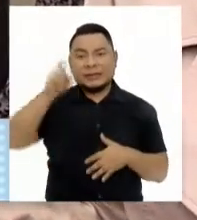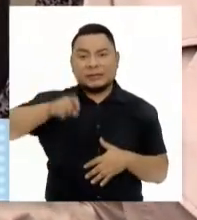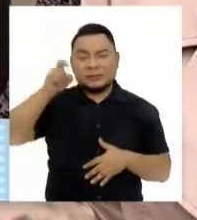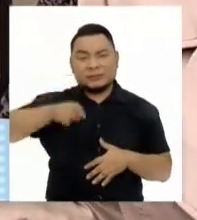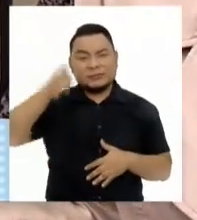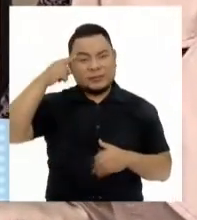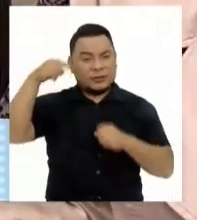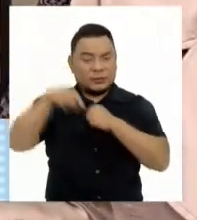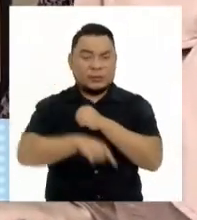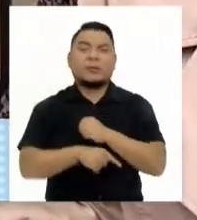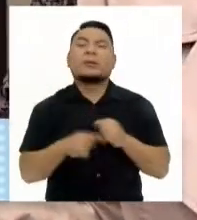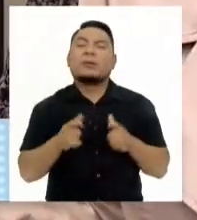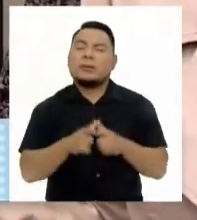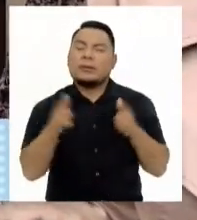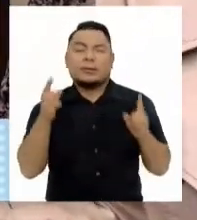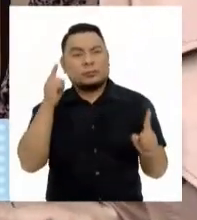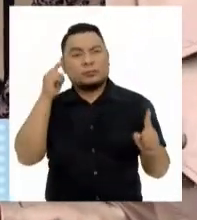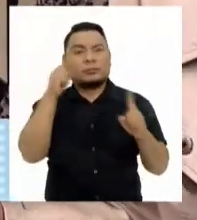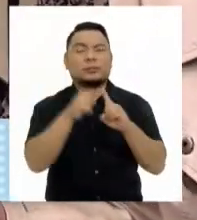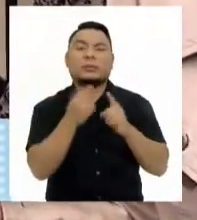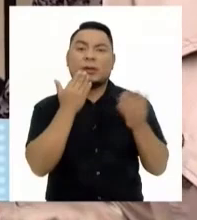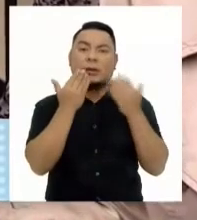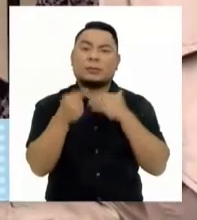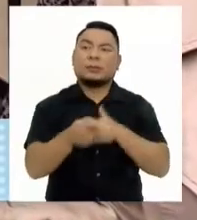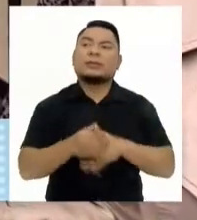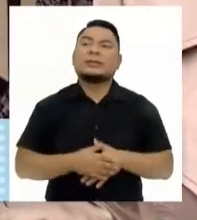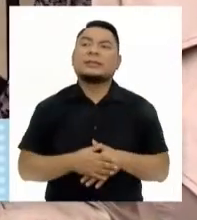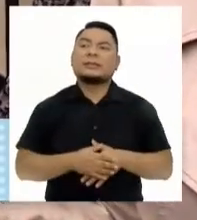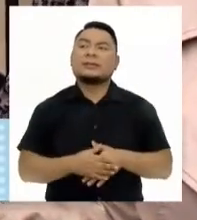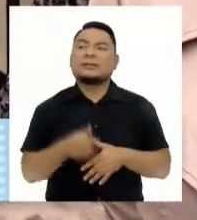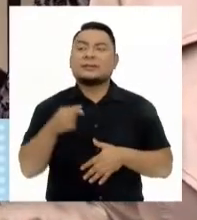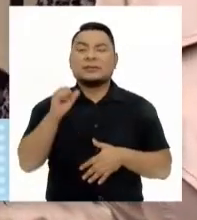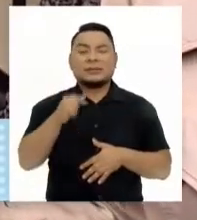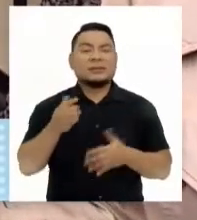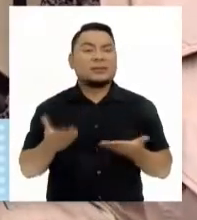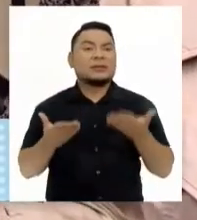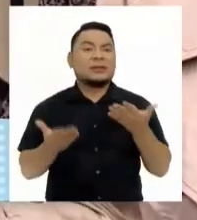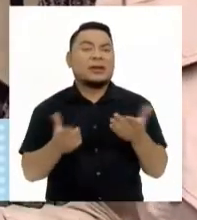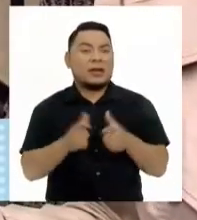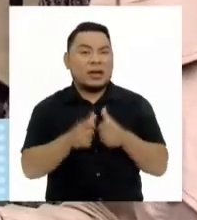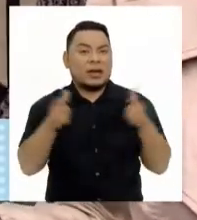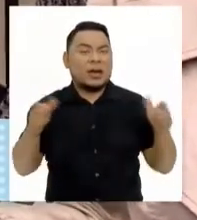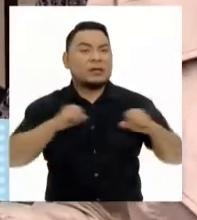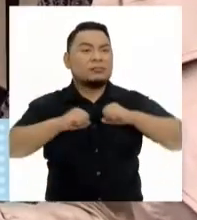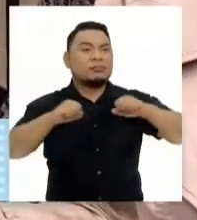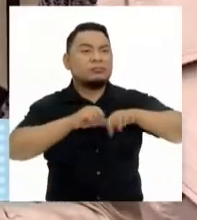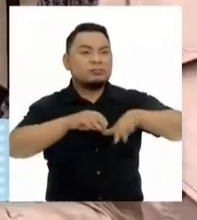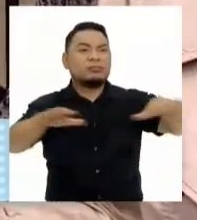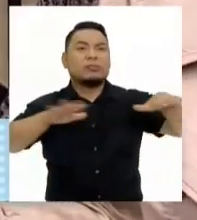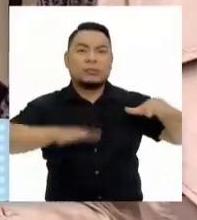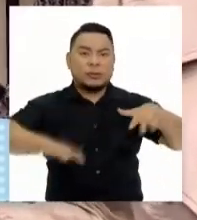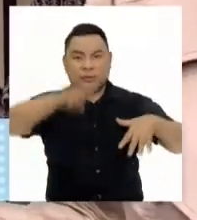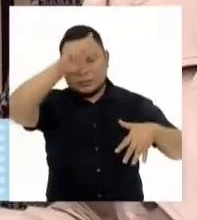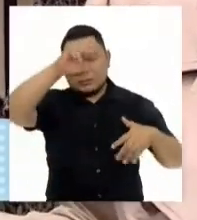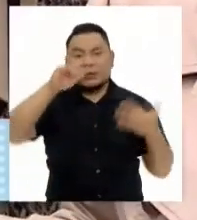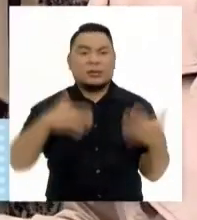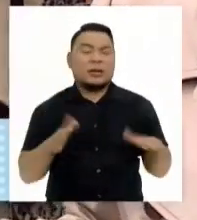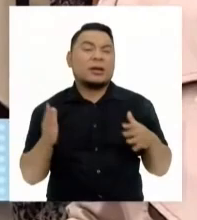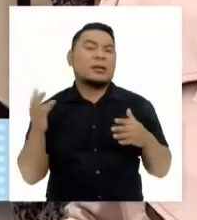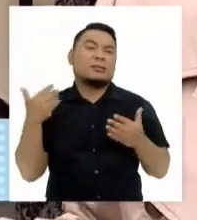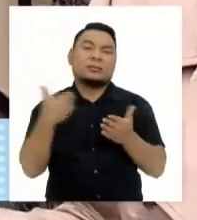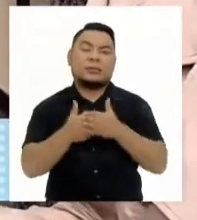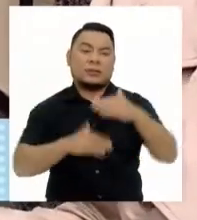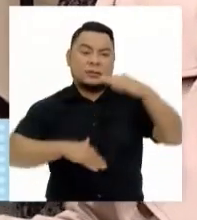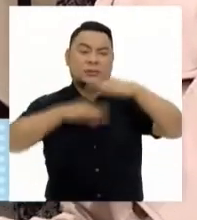necesitamos profundizarlo. Es un enorme desafío. Estamos hablando de lanzar una gran movilización nacional para llegar a